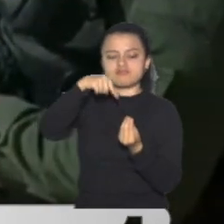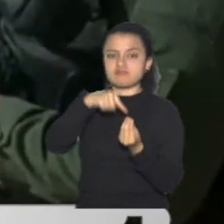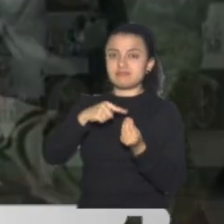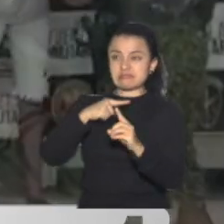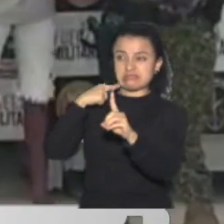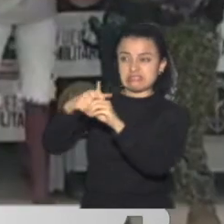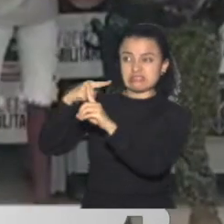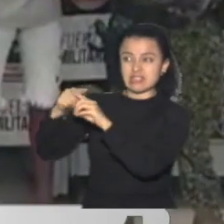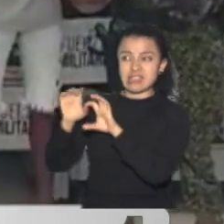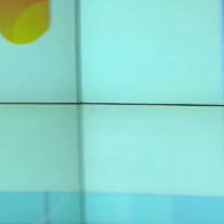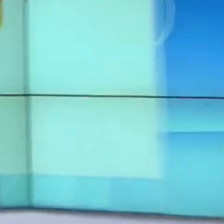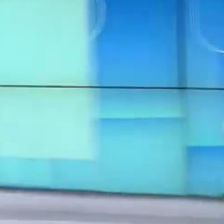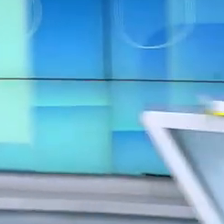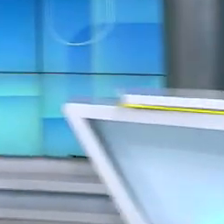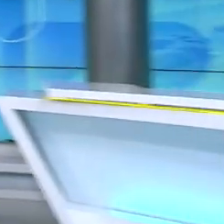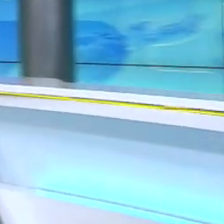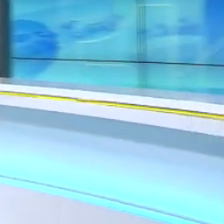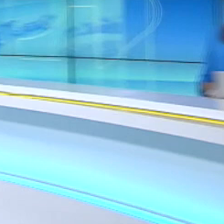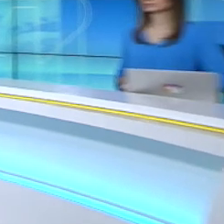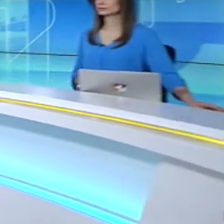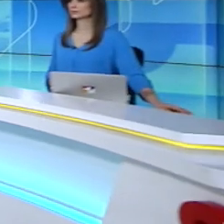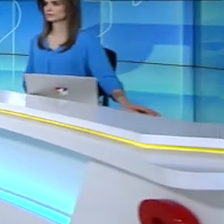secuestro ya volvemos